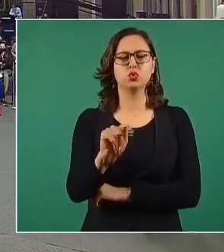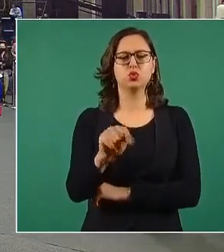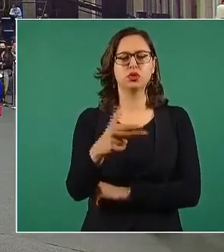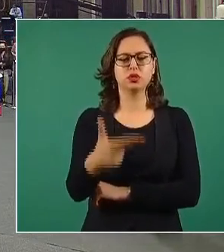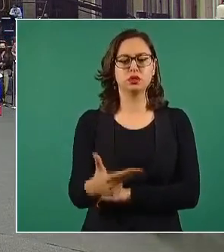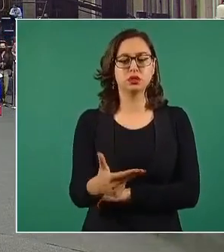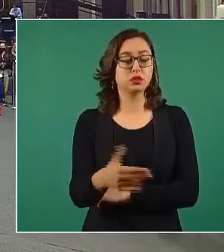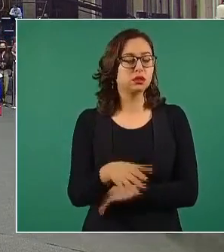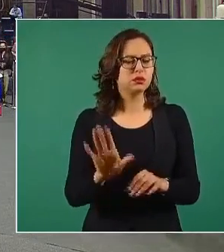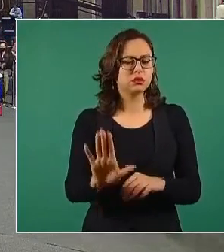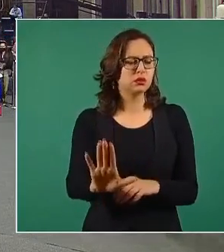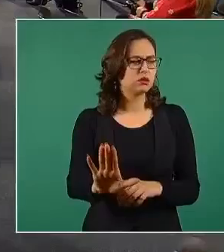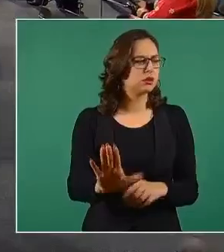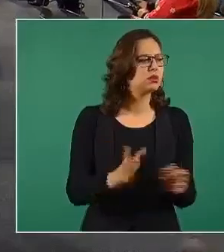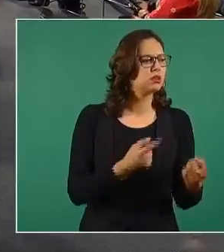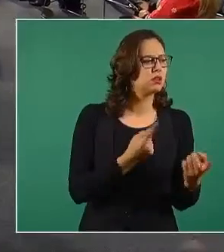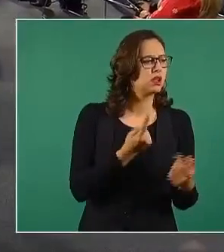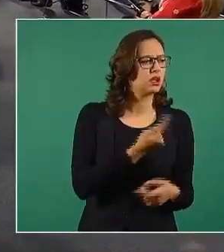¿Mande?